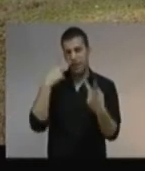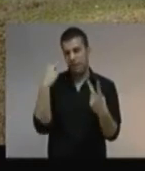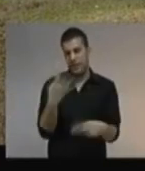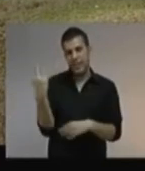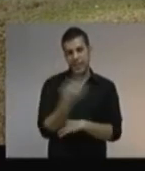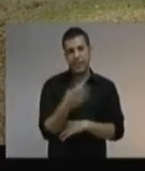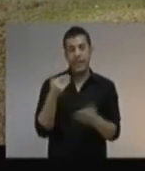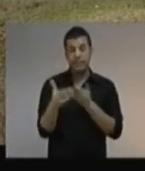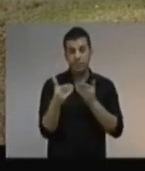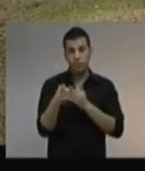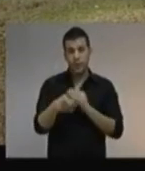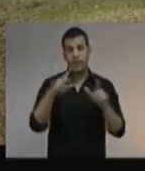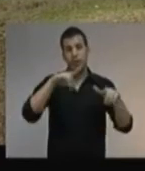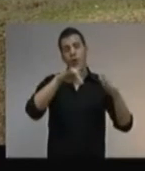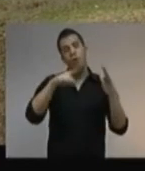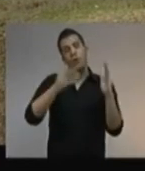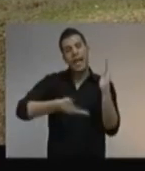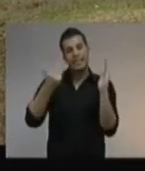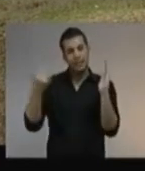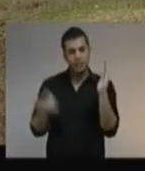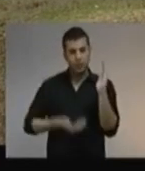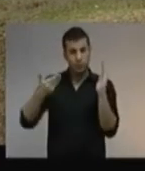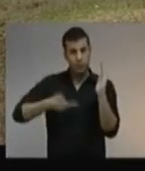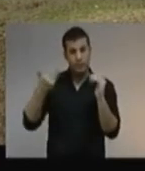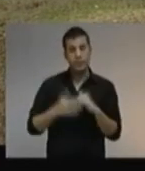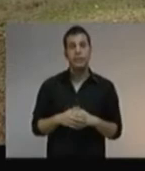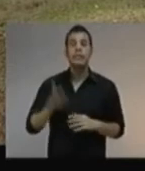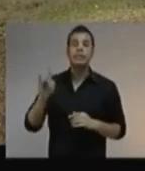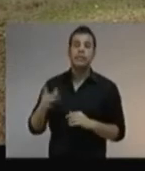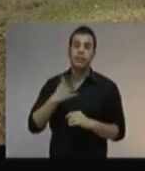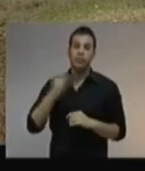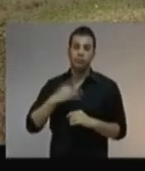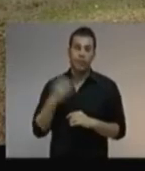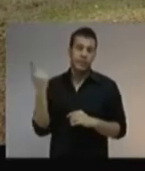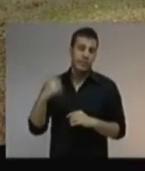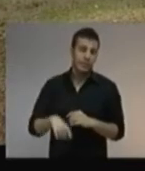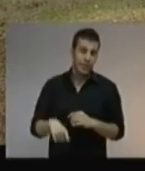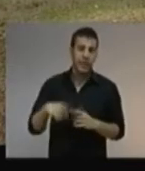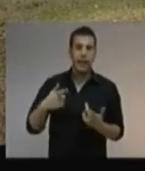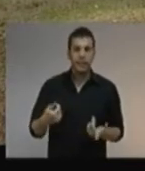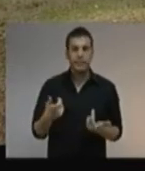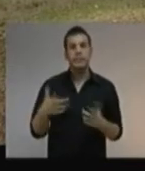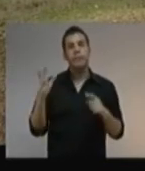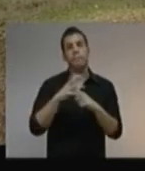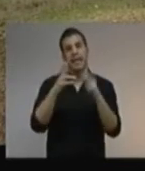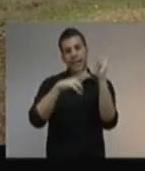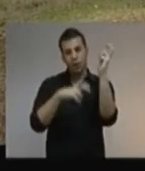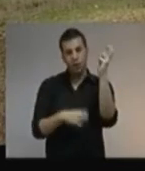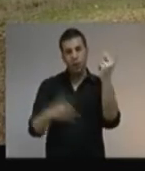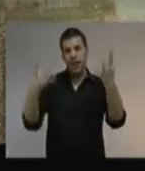tendrán aquí una excavación muy interesante que visitar. Y bueno, podrán disfrutar de un parque arqueológico al aire